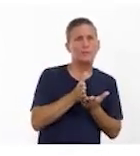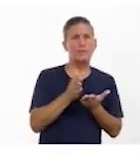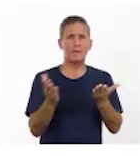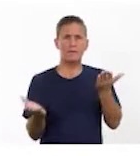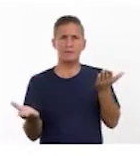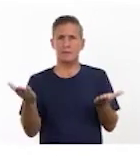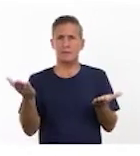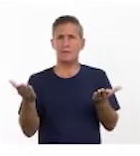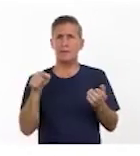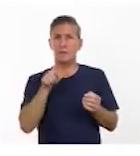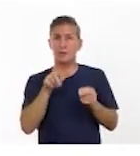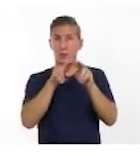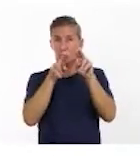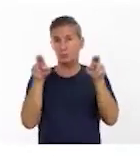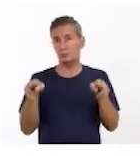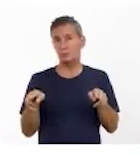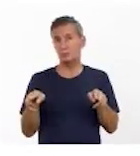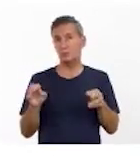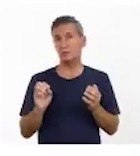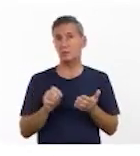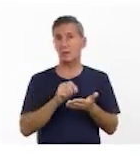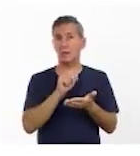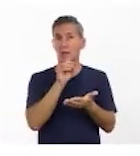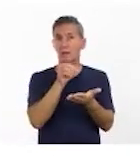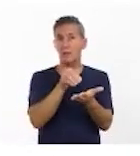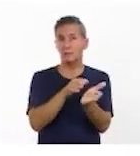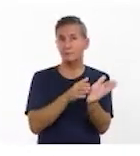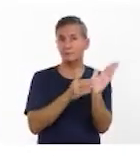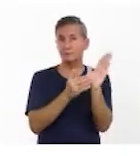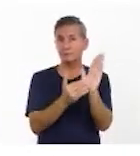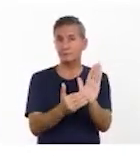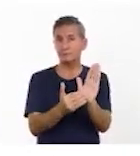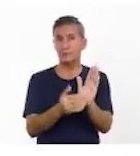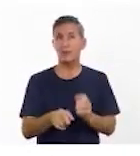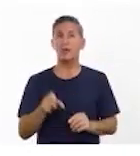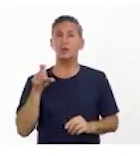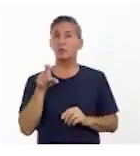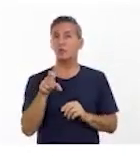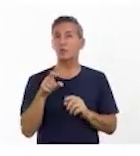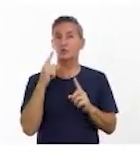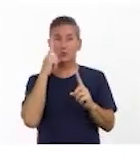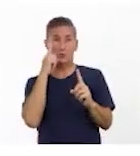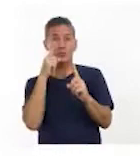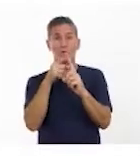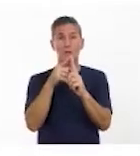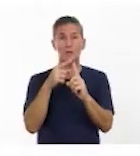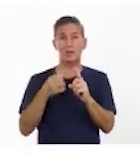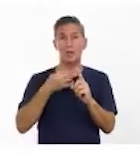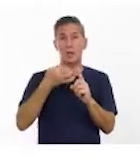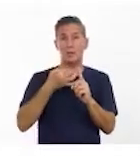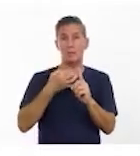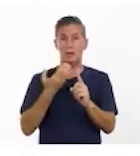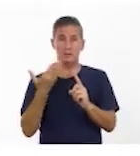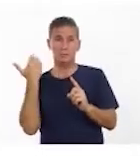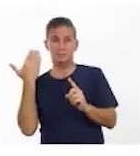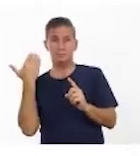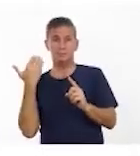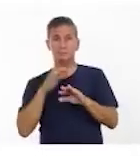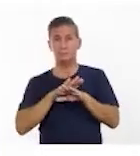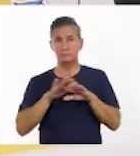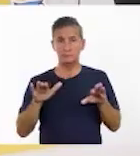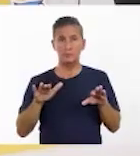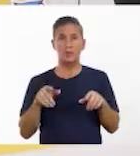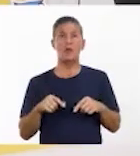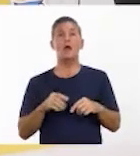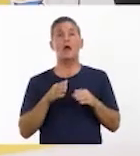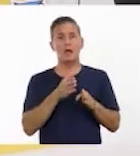desplazan el estado de equilibrio en un sistema dado. Todos estos últimos objetivos ya fueron explicados con